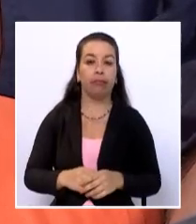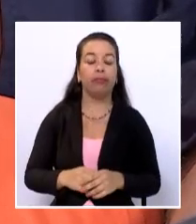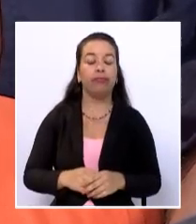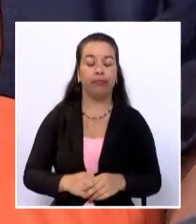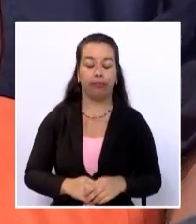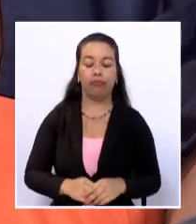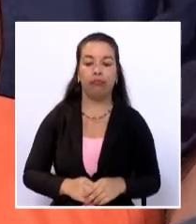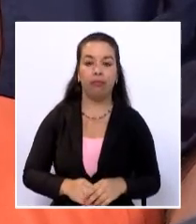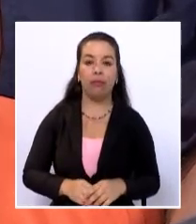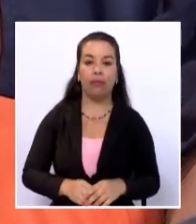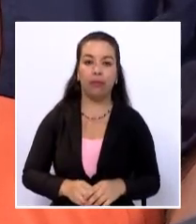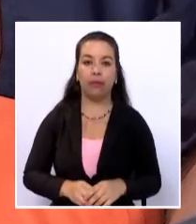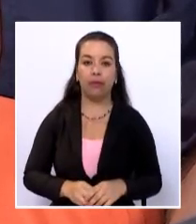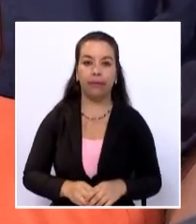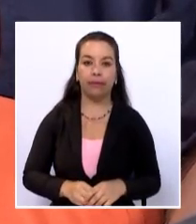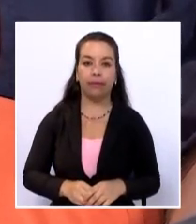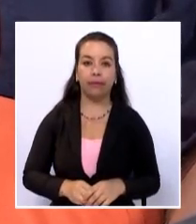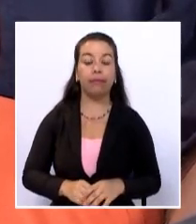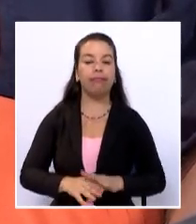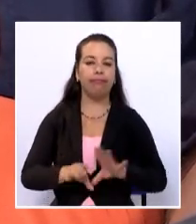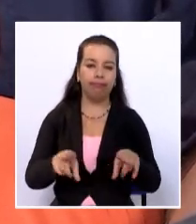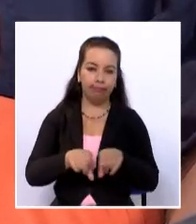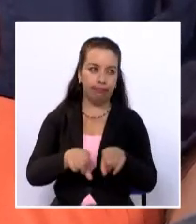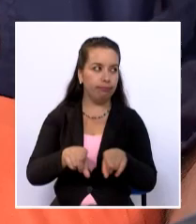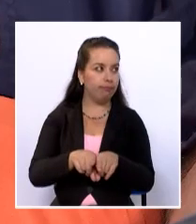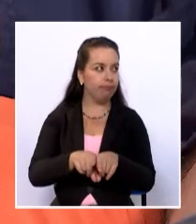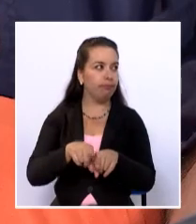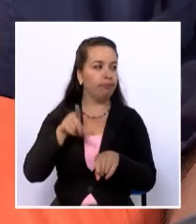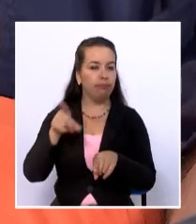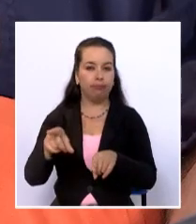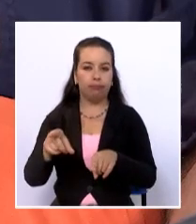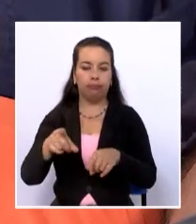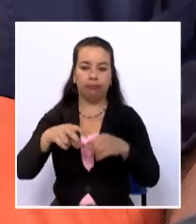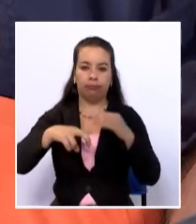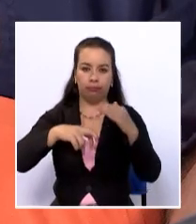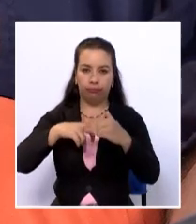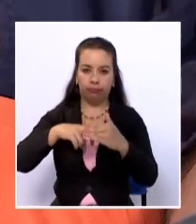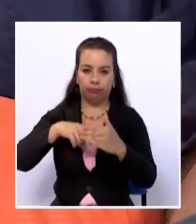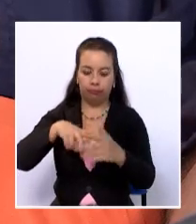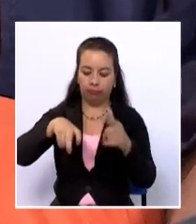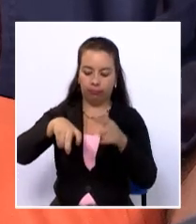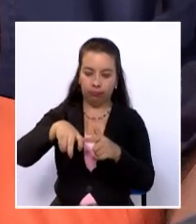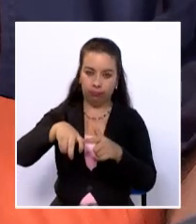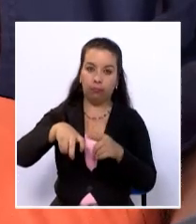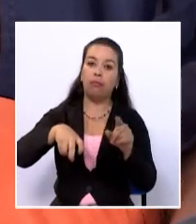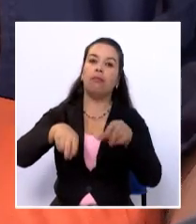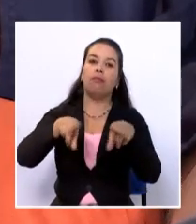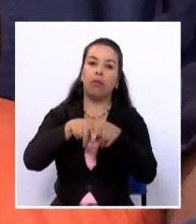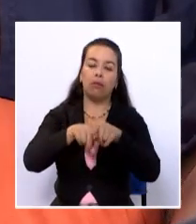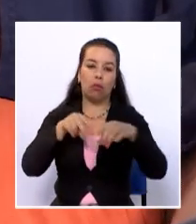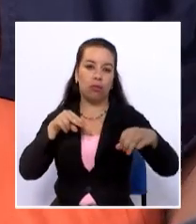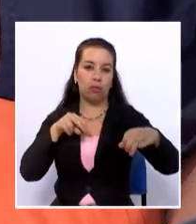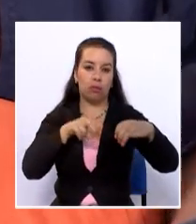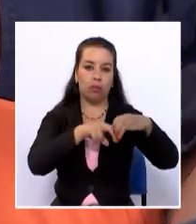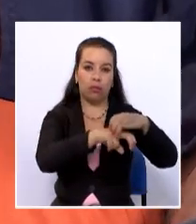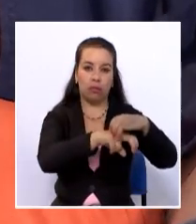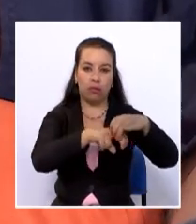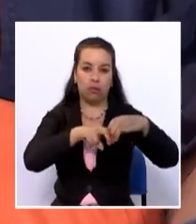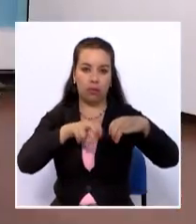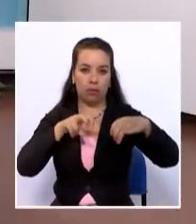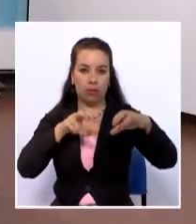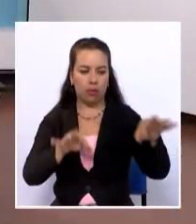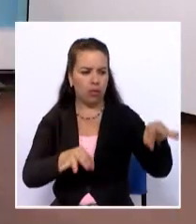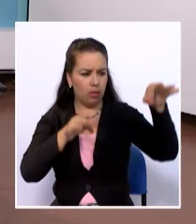hace la adquisición una extensión en igual posición debe valorarse y hacerse en resonancia que muchas veces uno recibe resonancias